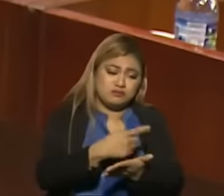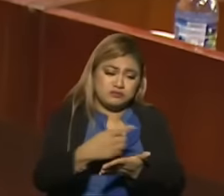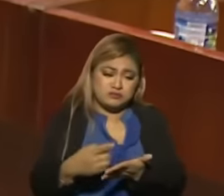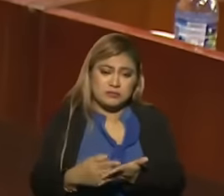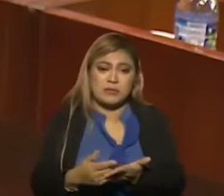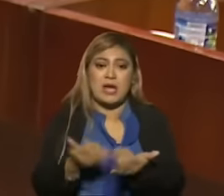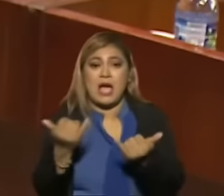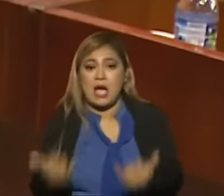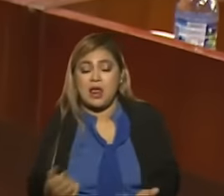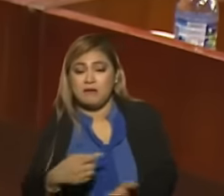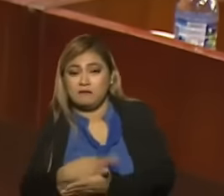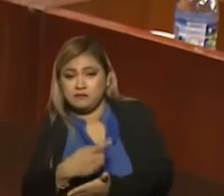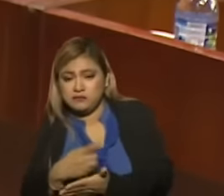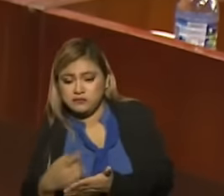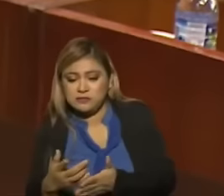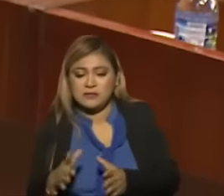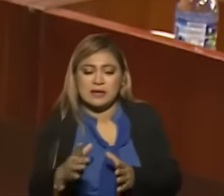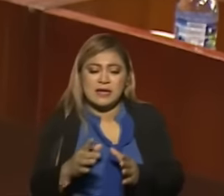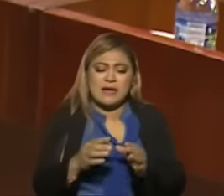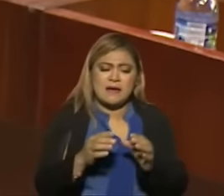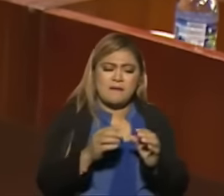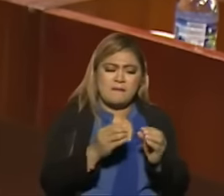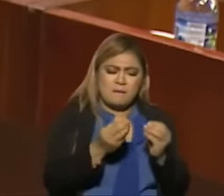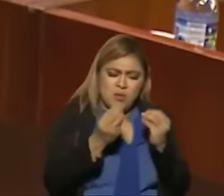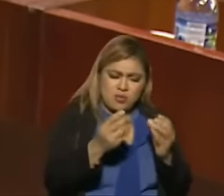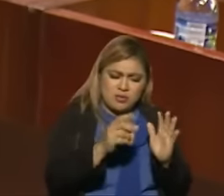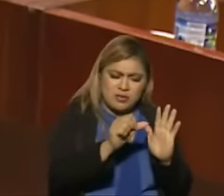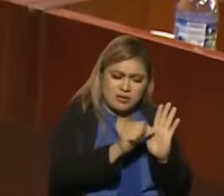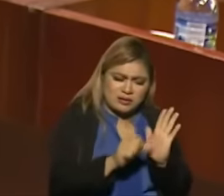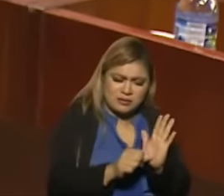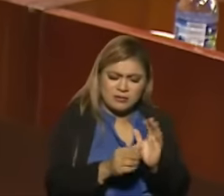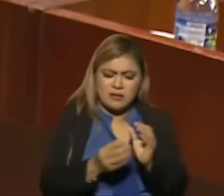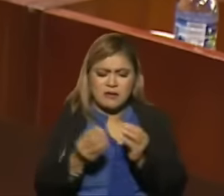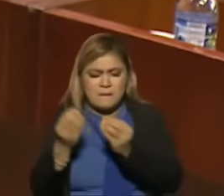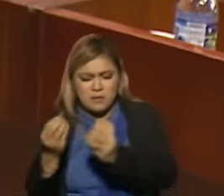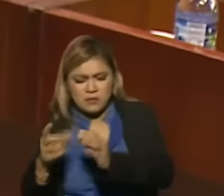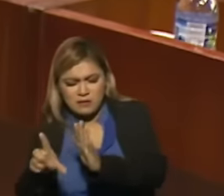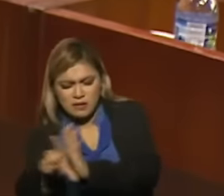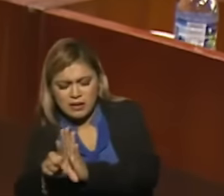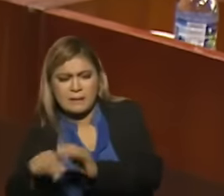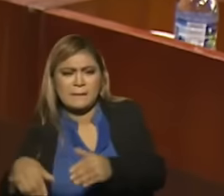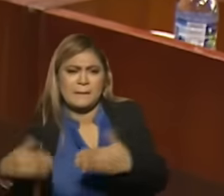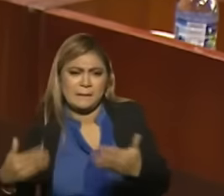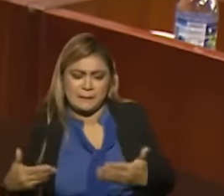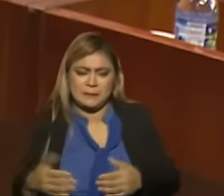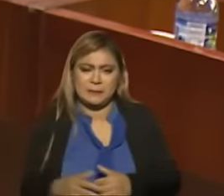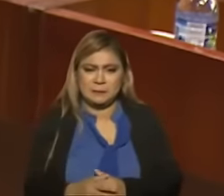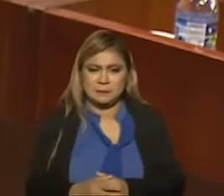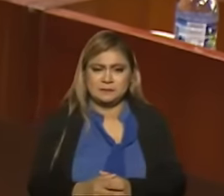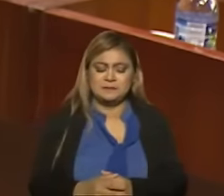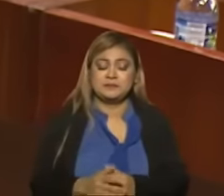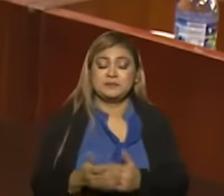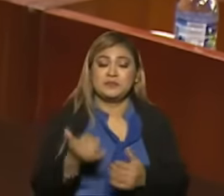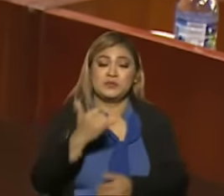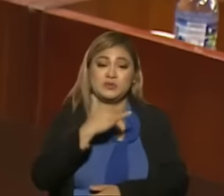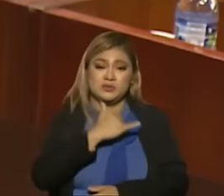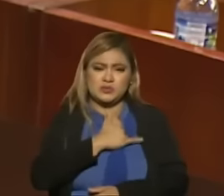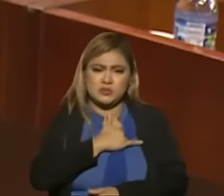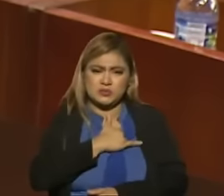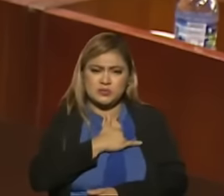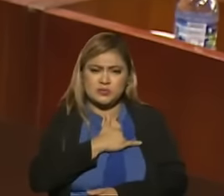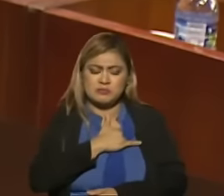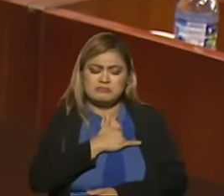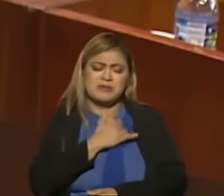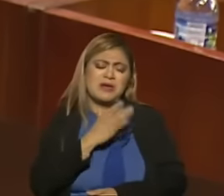artículos, de varias leyes de la República de Panamá. Y yo solamente quiero hacer tres